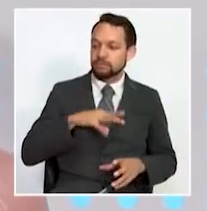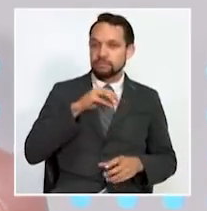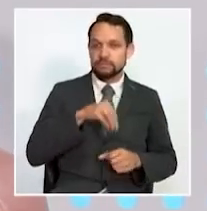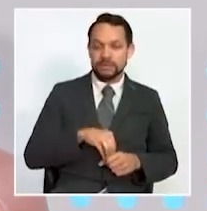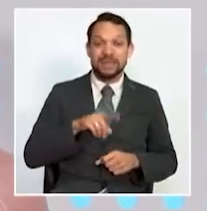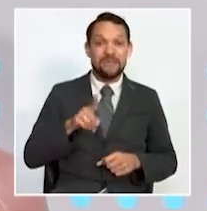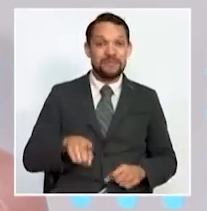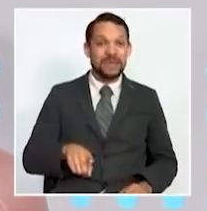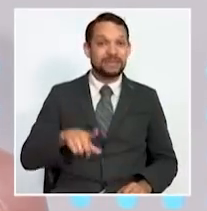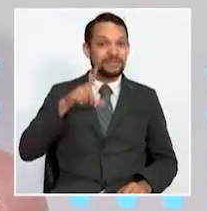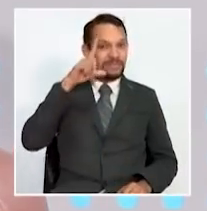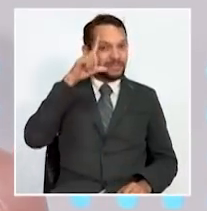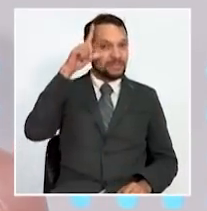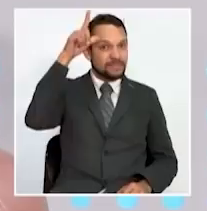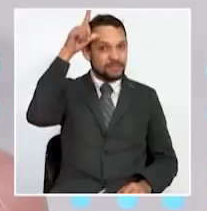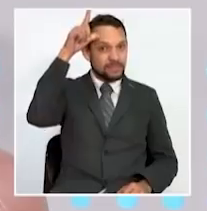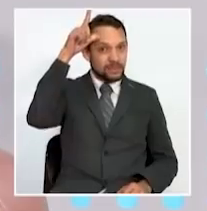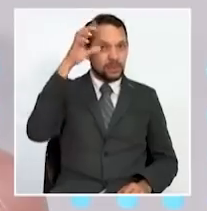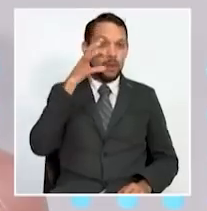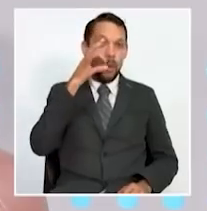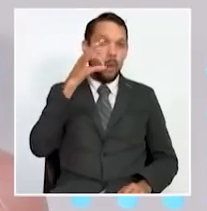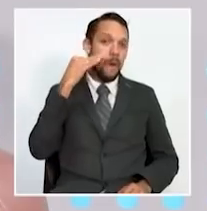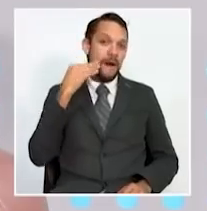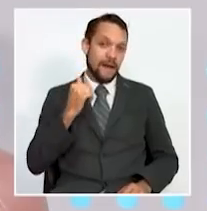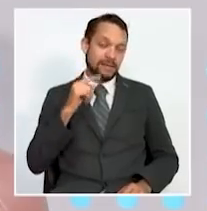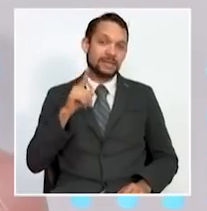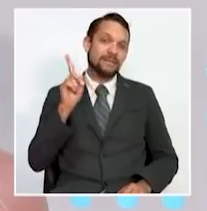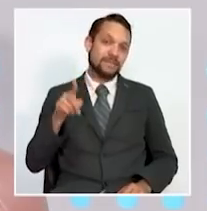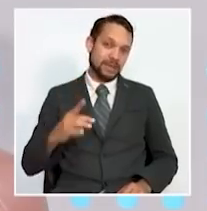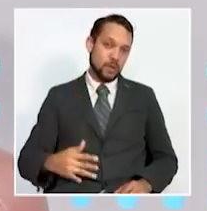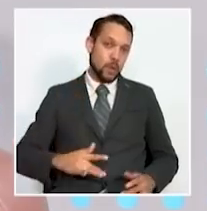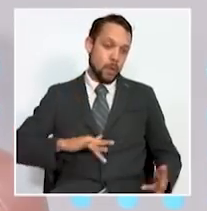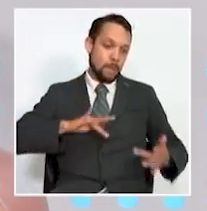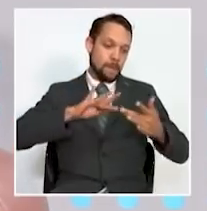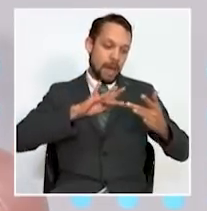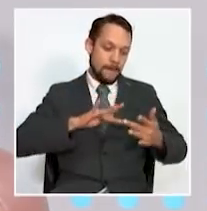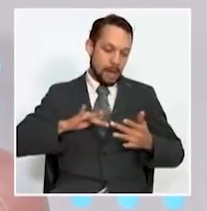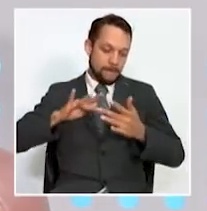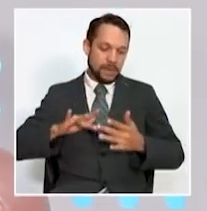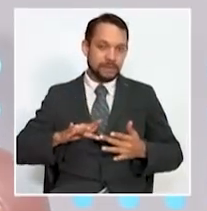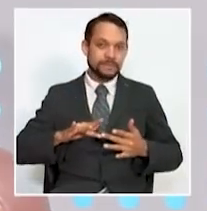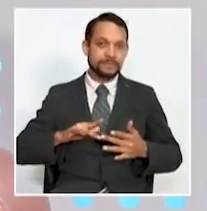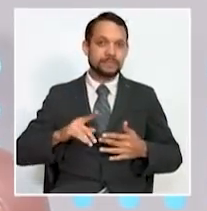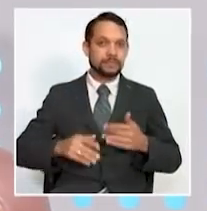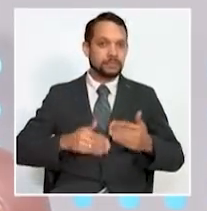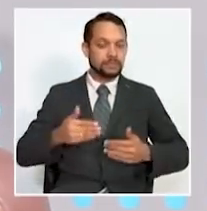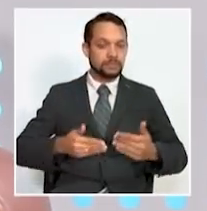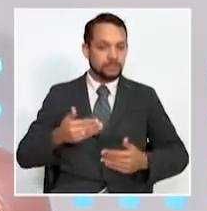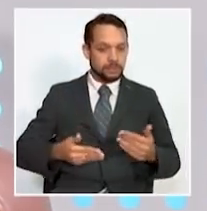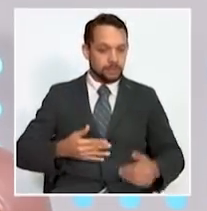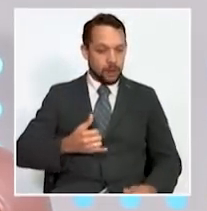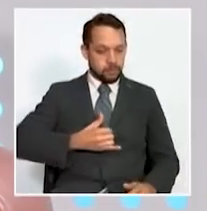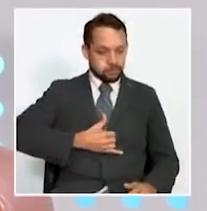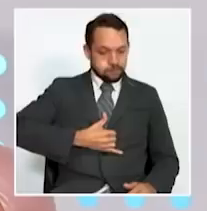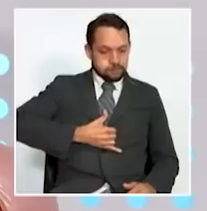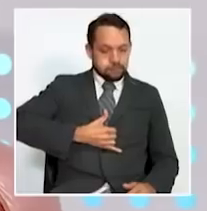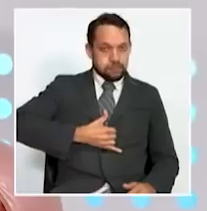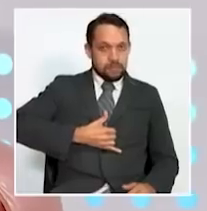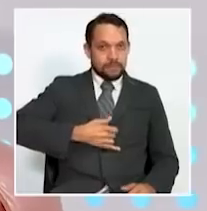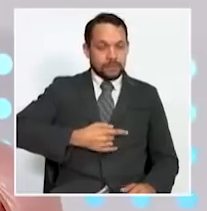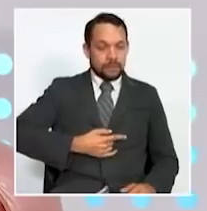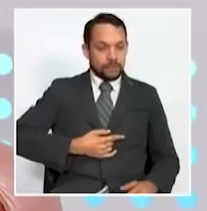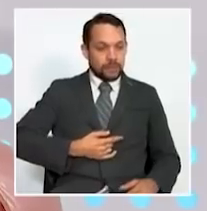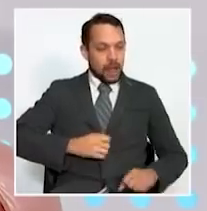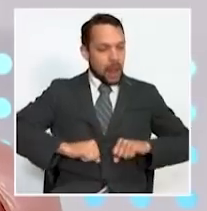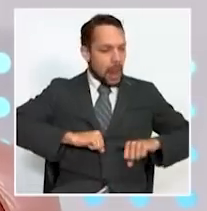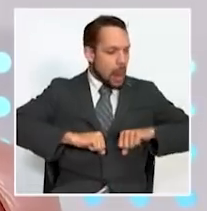geniturinaria. Pero en este caso vemos que el sistema digestivo aumenta los niveles de histamina en el cuerpo y al aumentar los